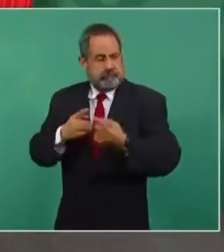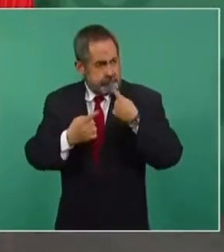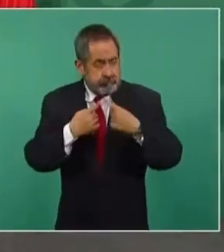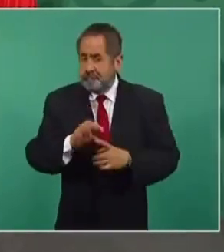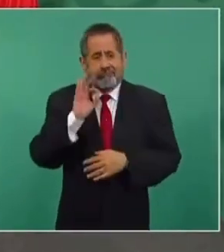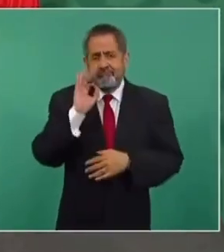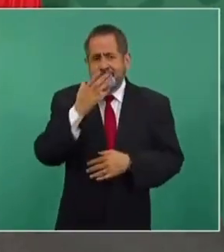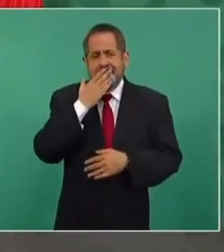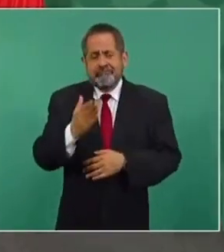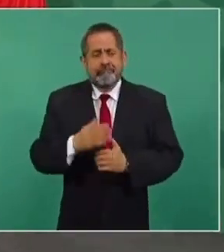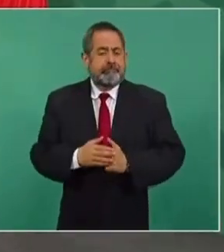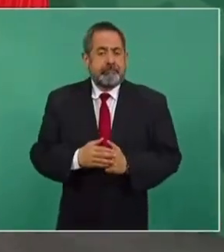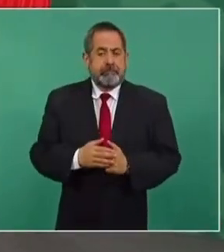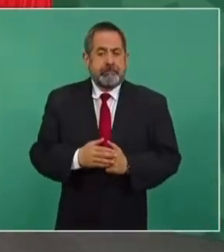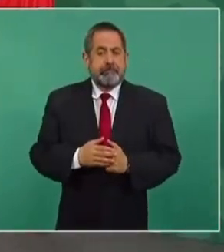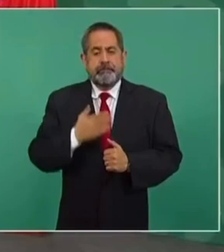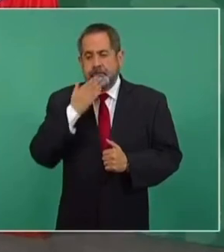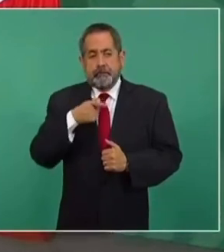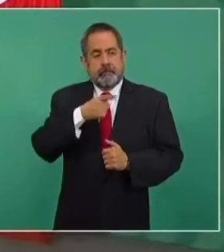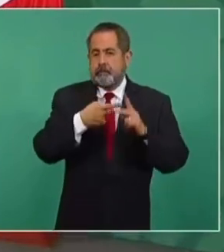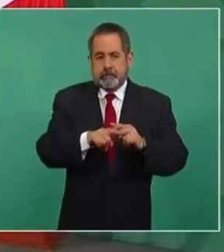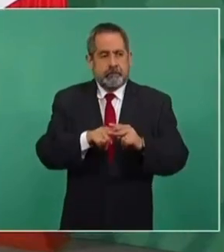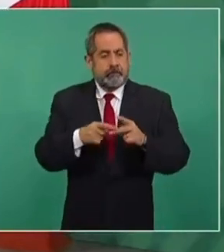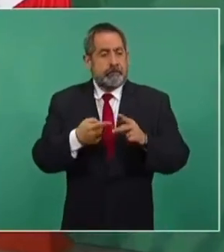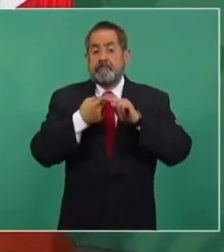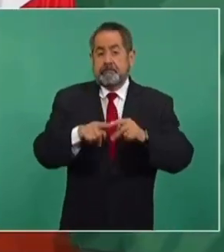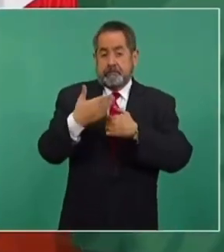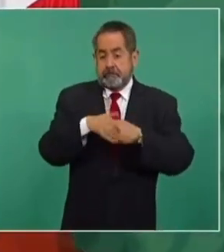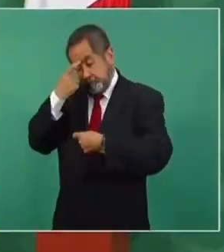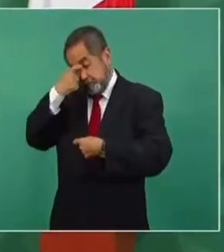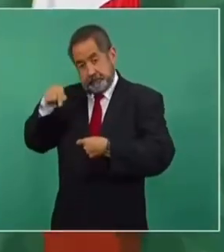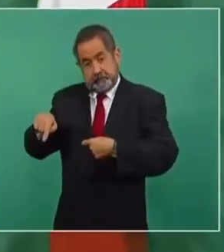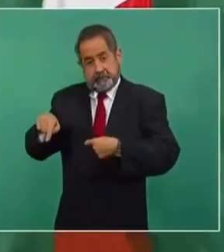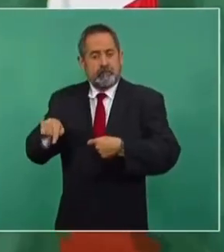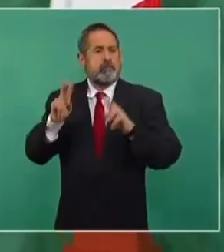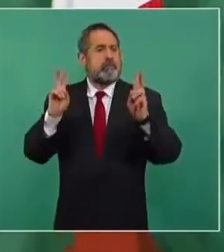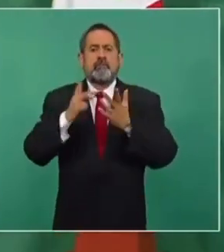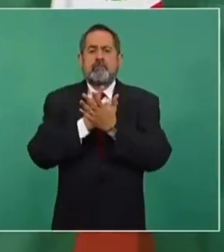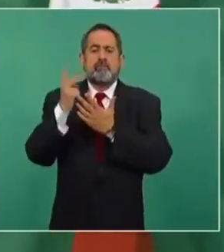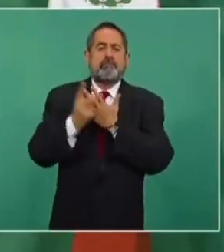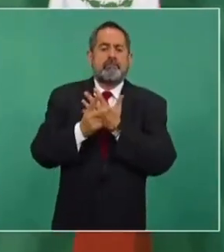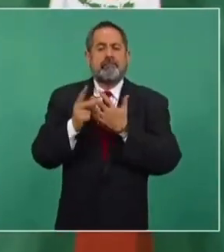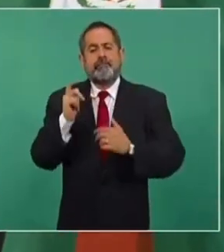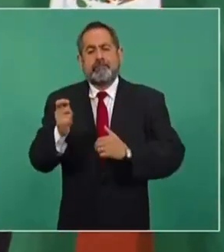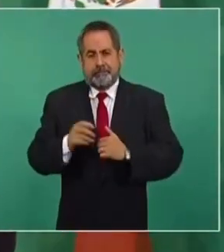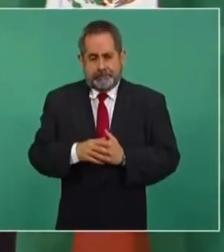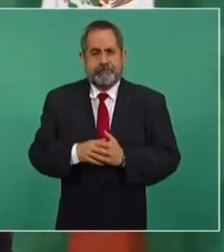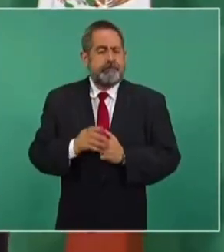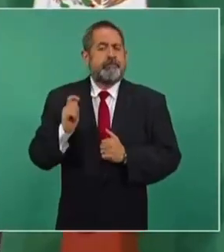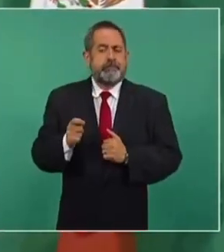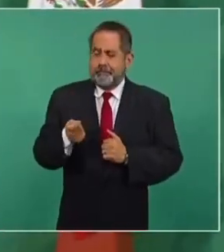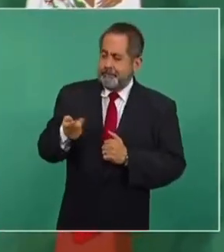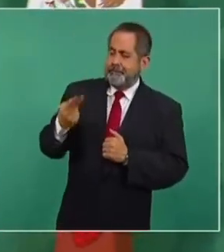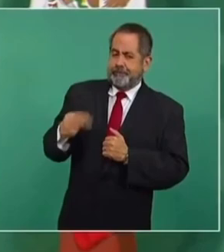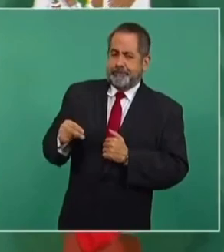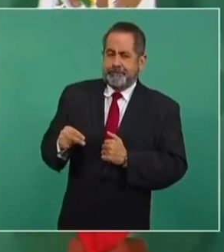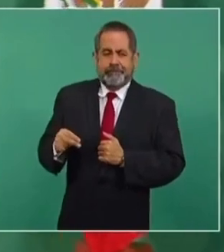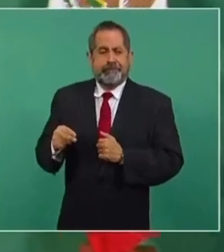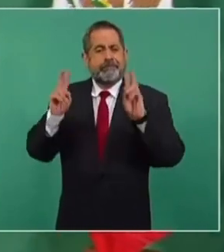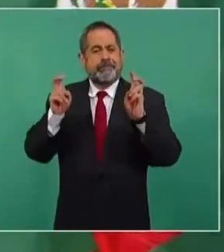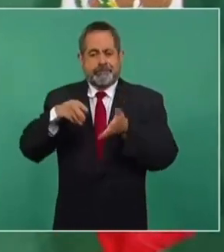se está hablando de que van a empezar a invertir en Honduras con un programa que van a llamarle